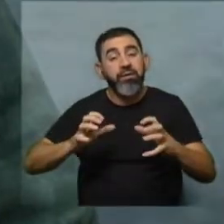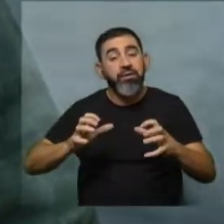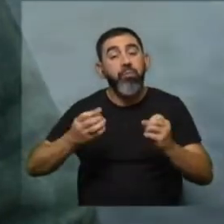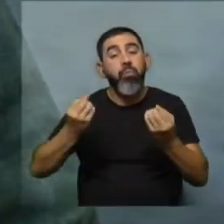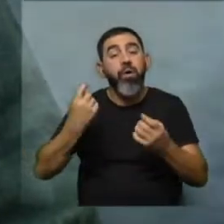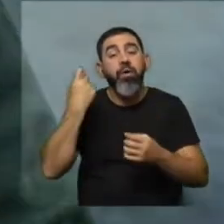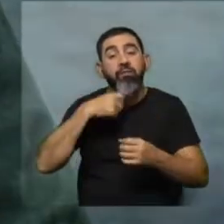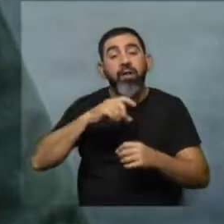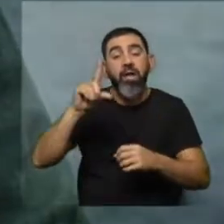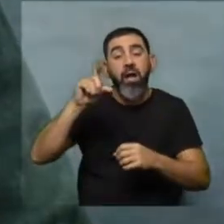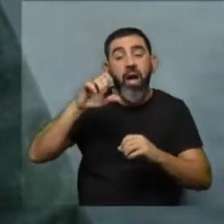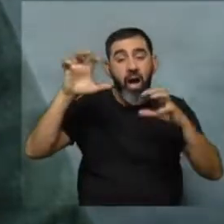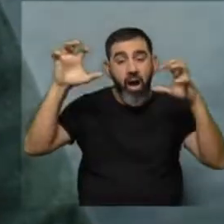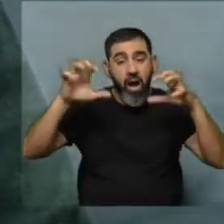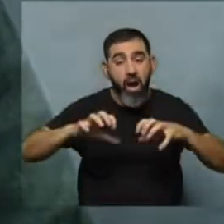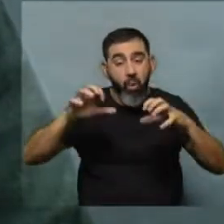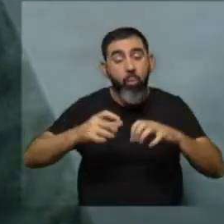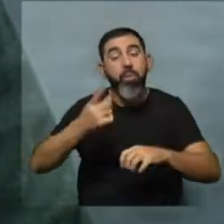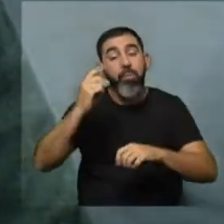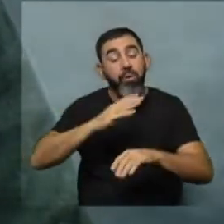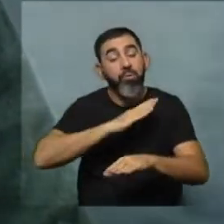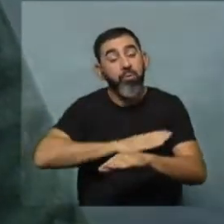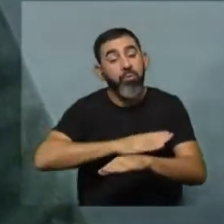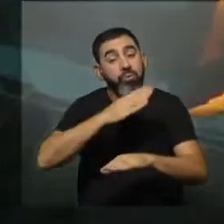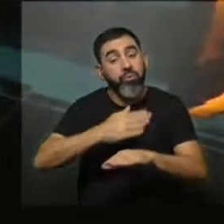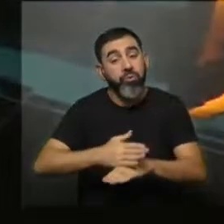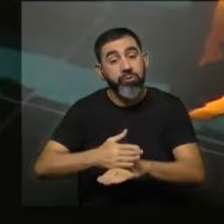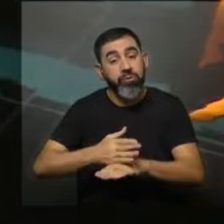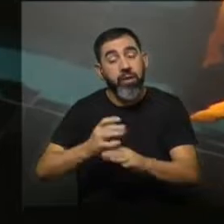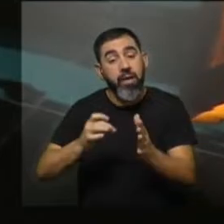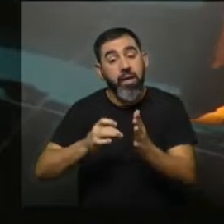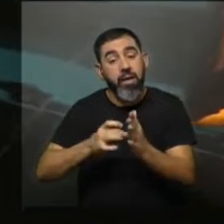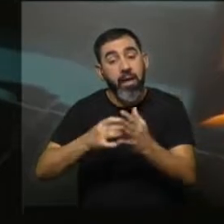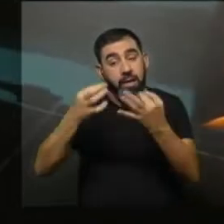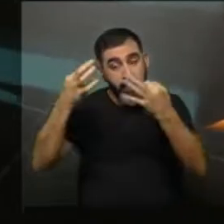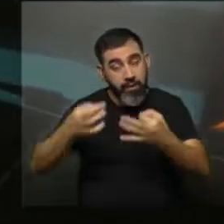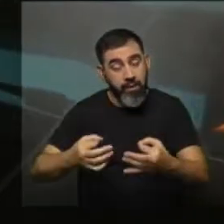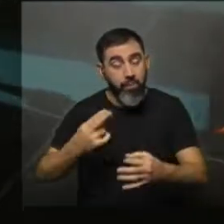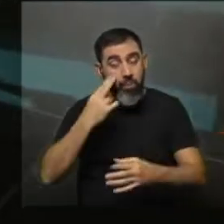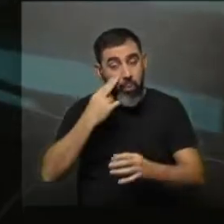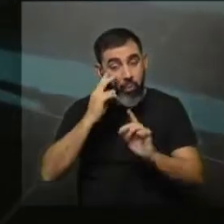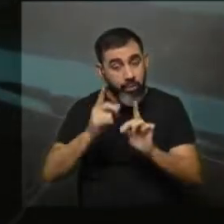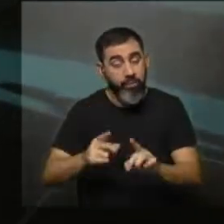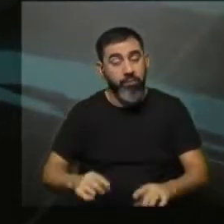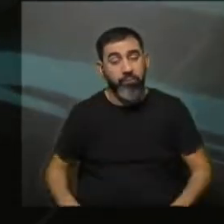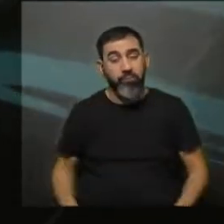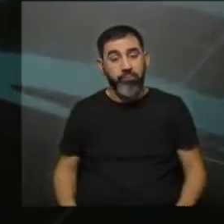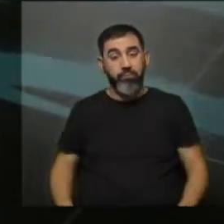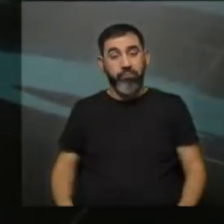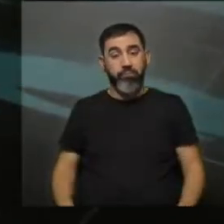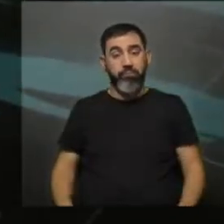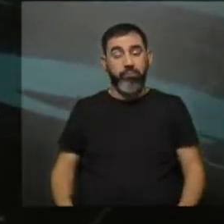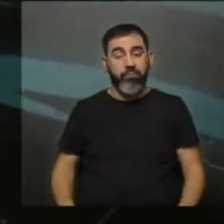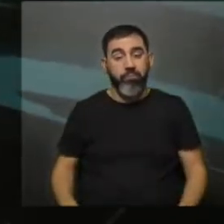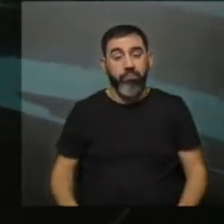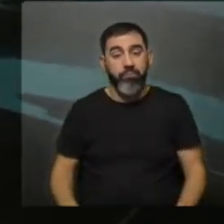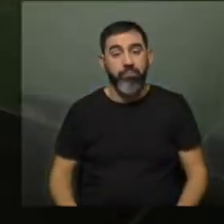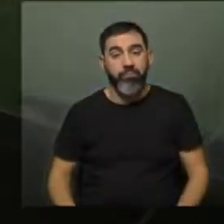por falta de agua, pero que las consecuencias son afectación de la calidad. Claro, ahí está, ¿no? Eso es interesante, porque en